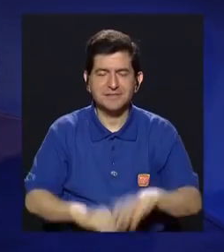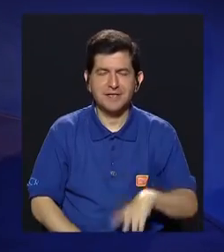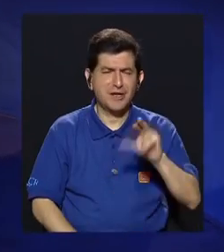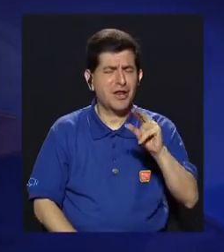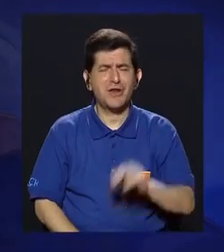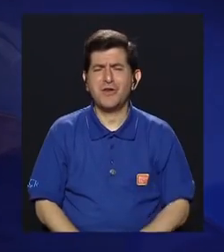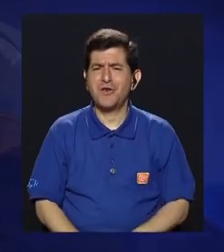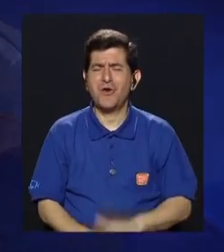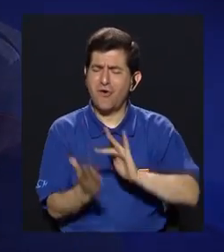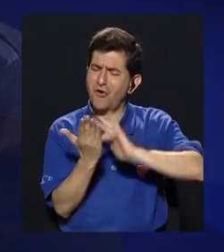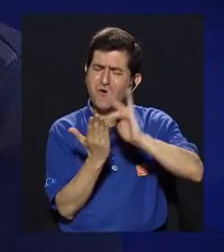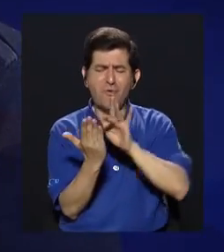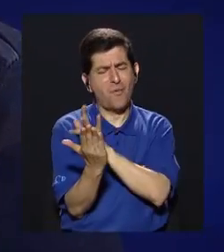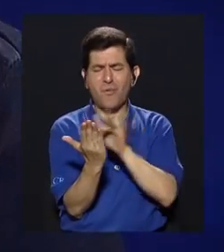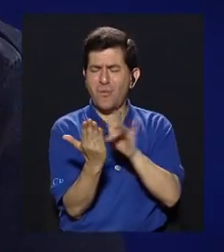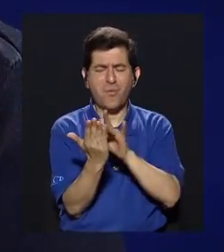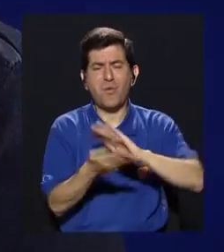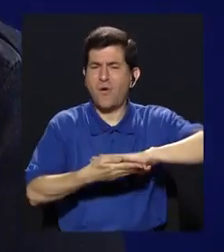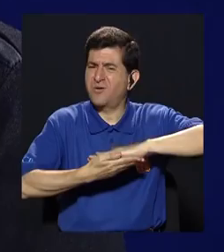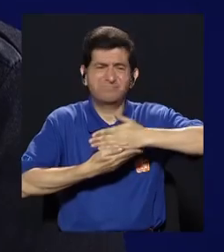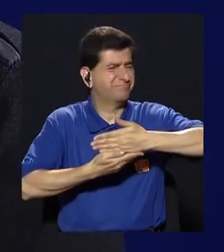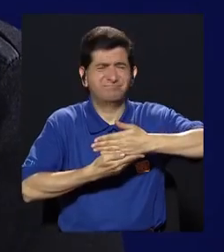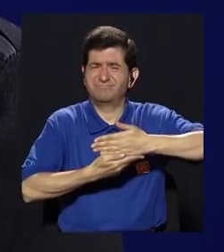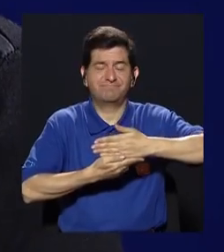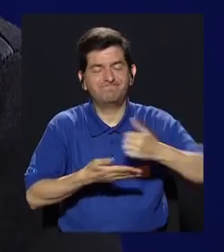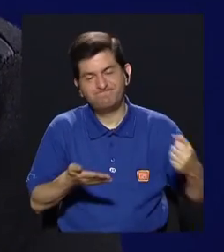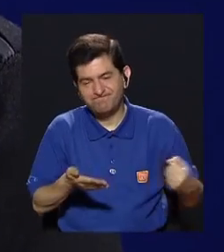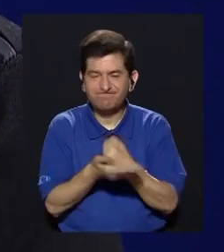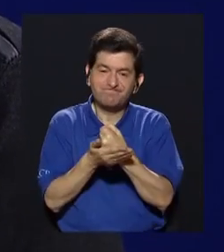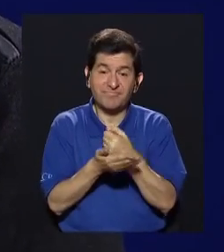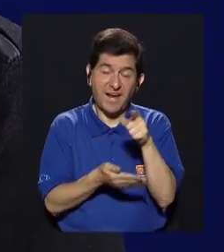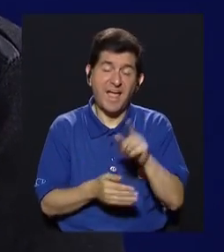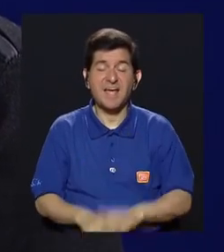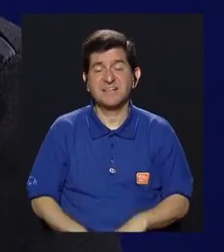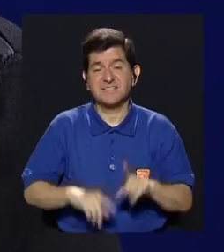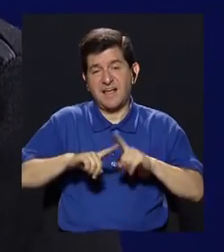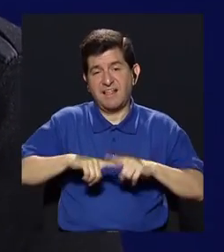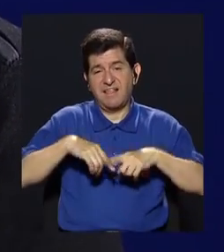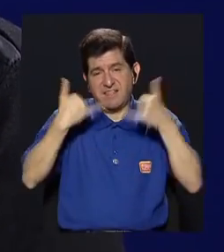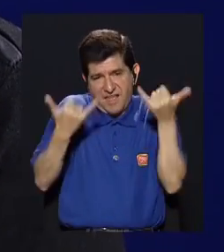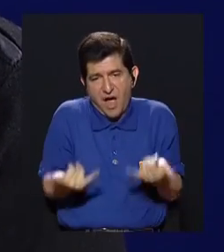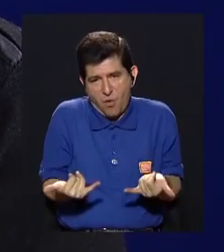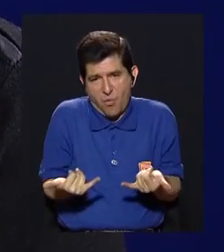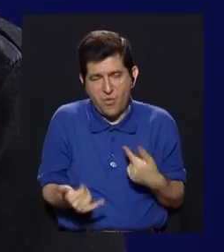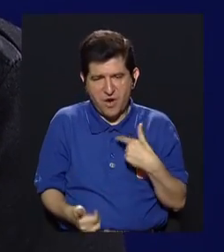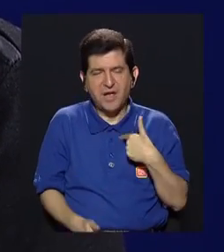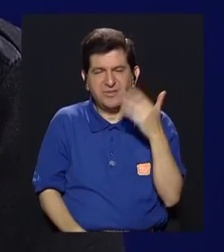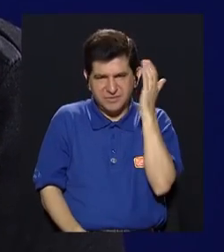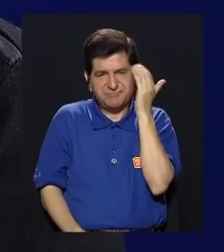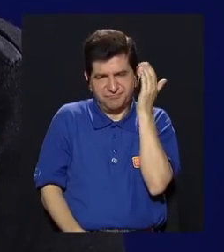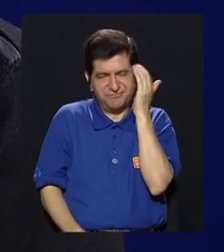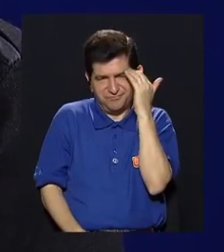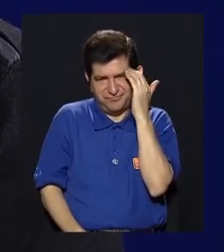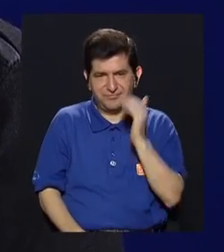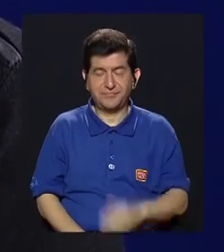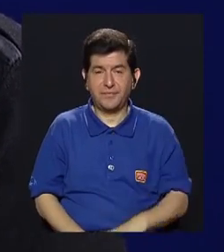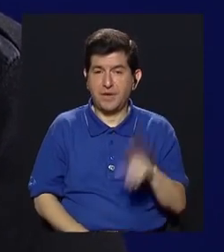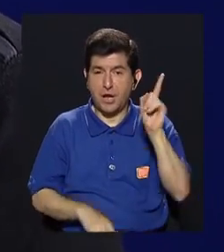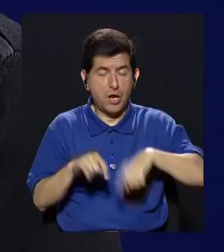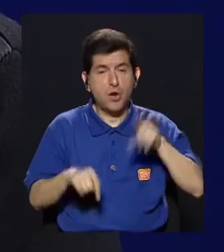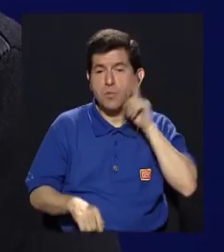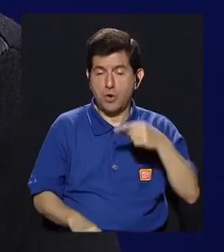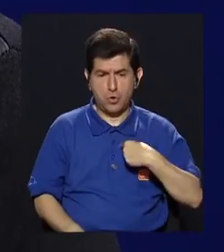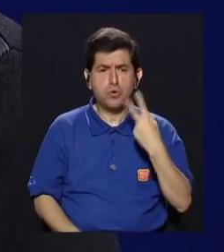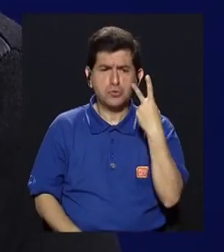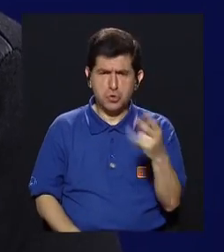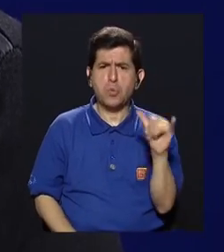para que sea en un teléfono o en una tableta o en una computadora lastimosamente esa es la tendencia ahora verdad y uno tiene que estar consciente que así es y no